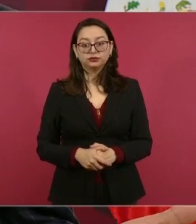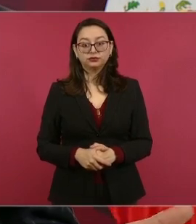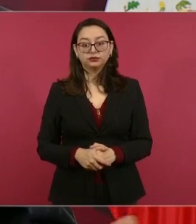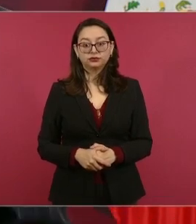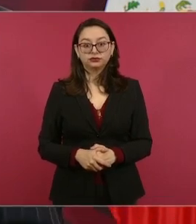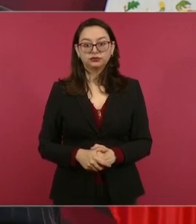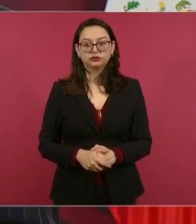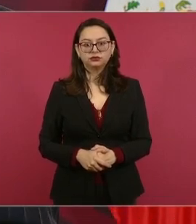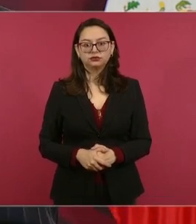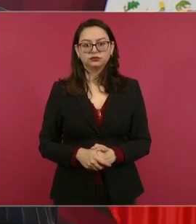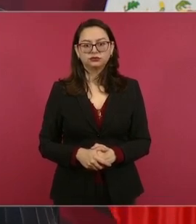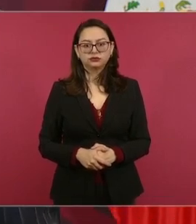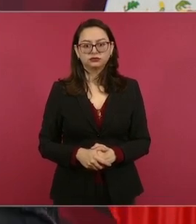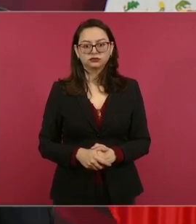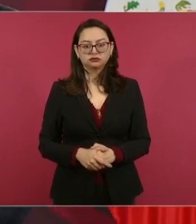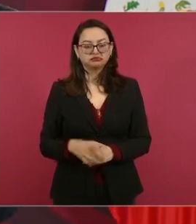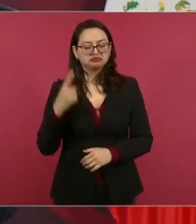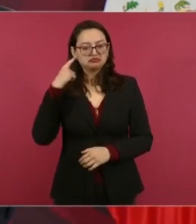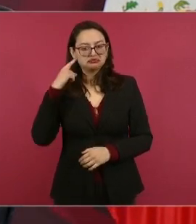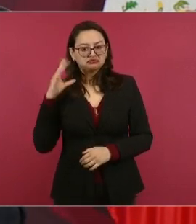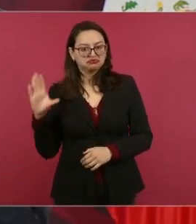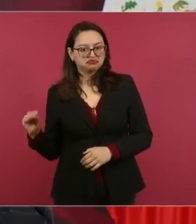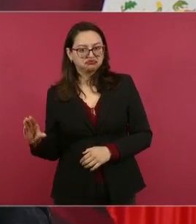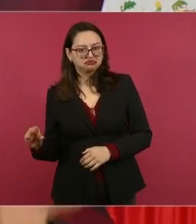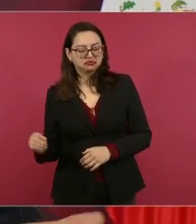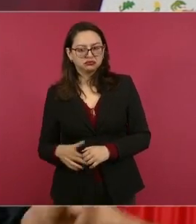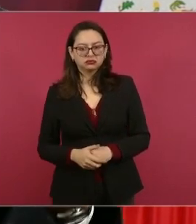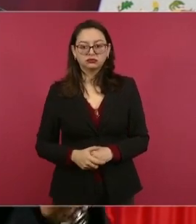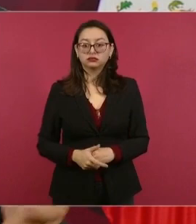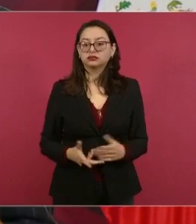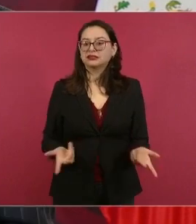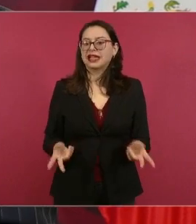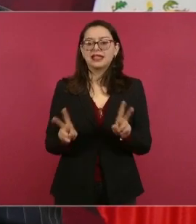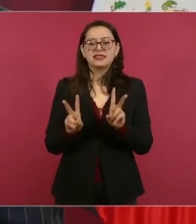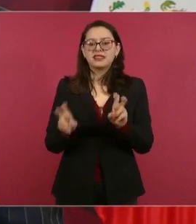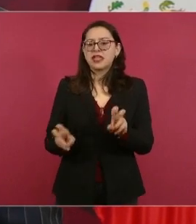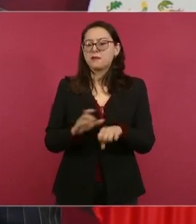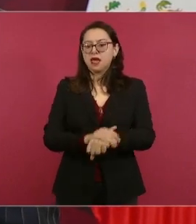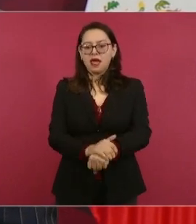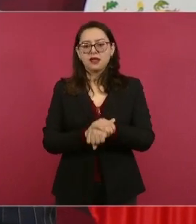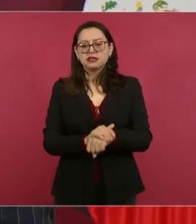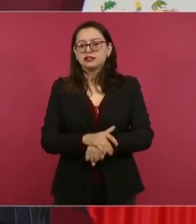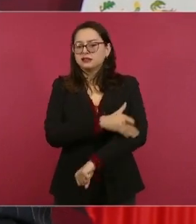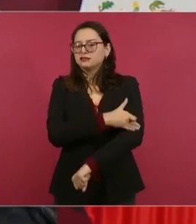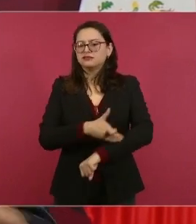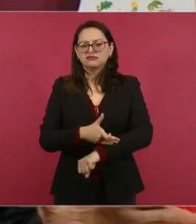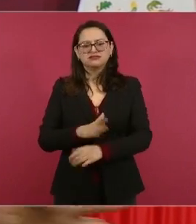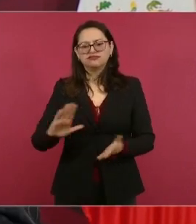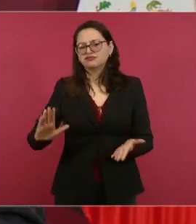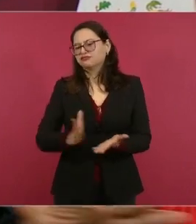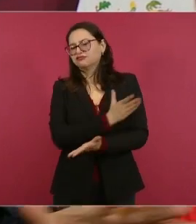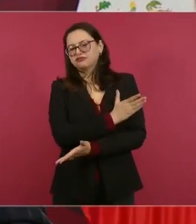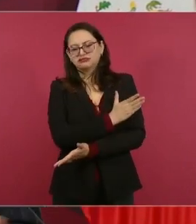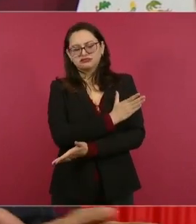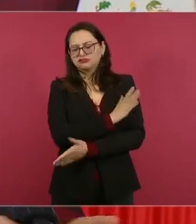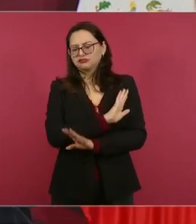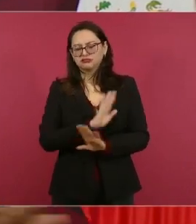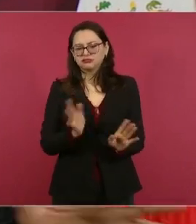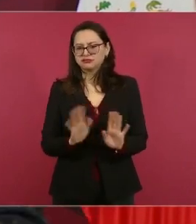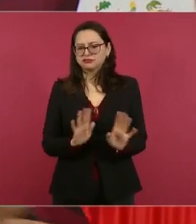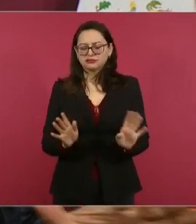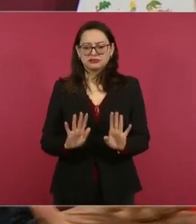Sí, pero esto no es un asunto de amistad ni de familia, por encima de los